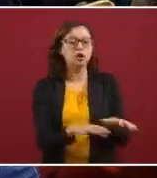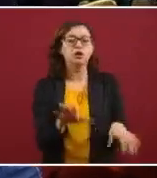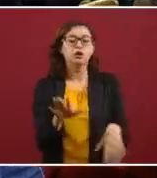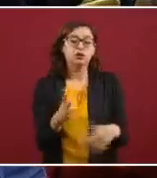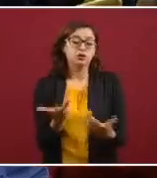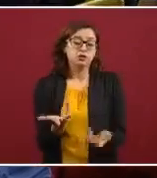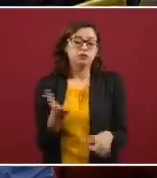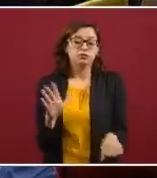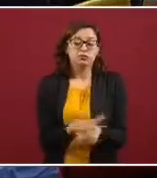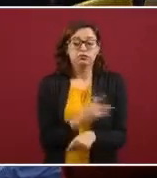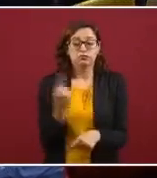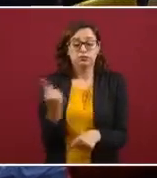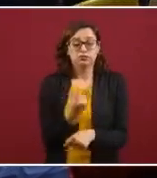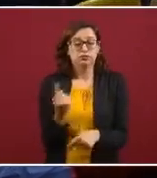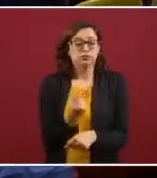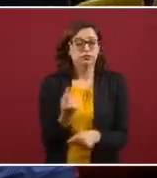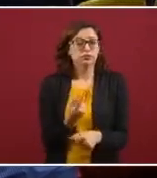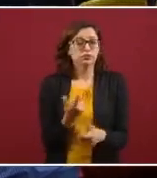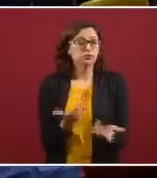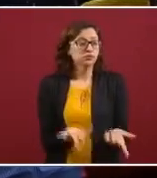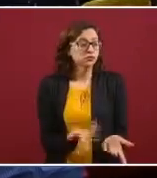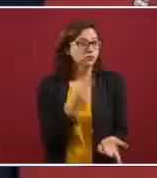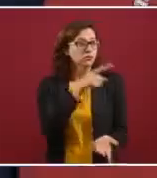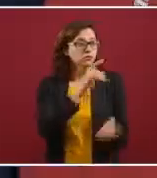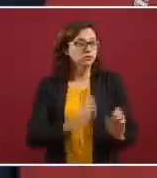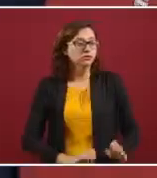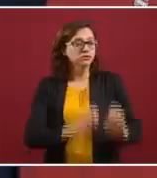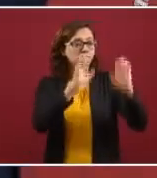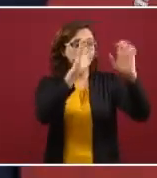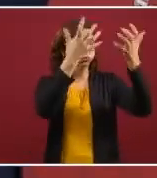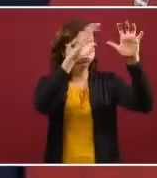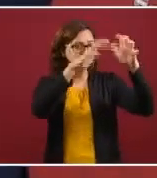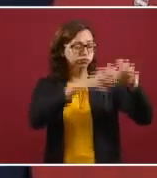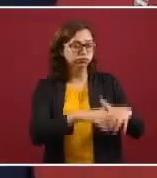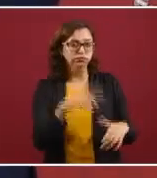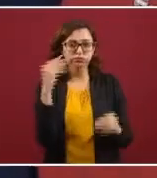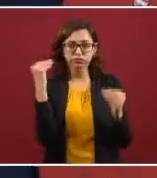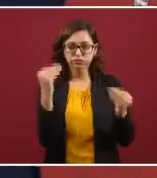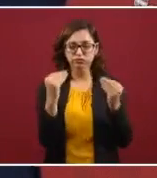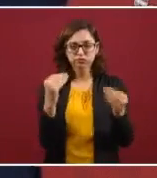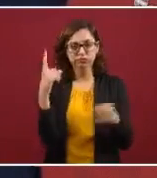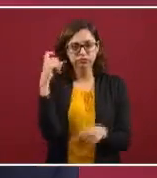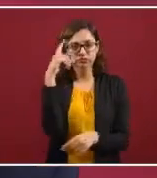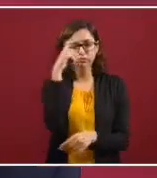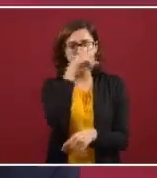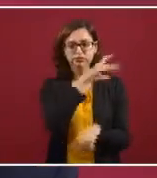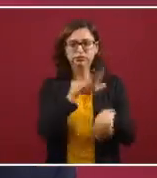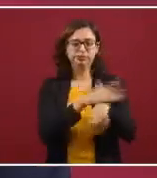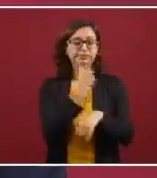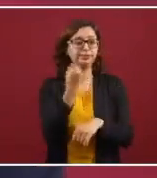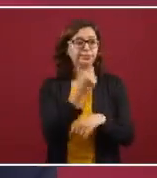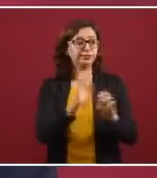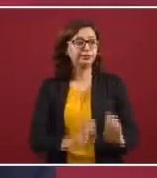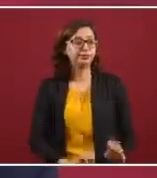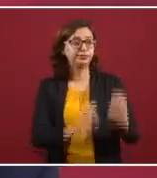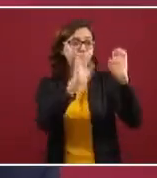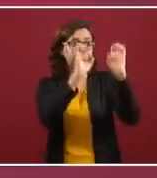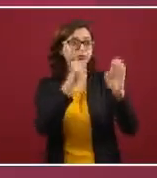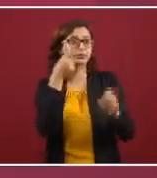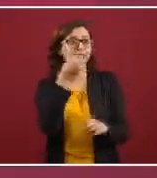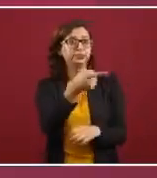pues obras civiles, finalmente, no dejan de serlo, muy complejas, y más cuando el inmueble está en